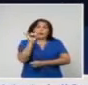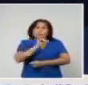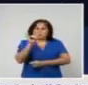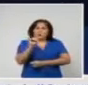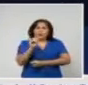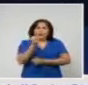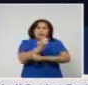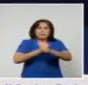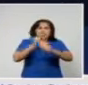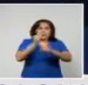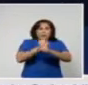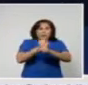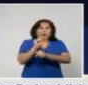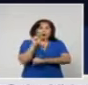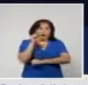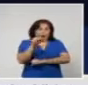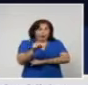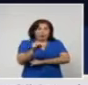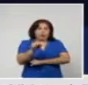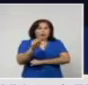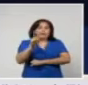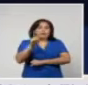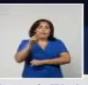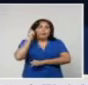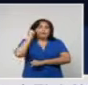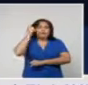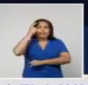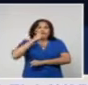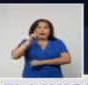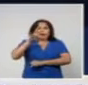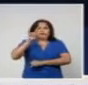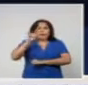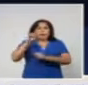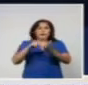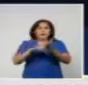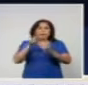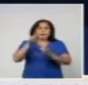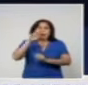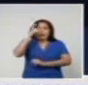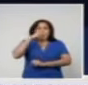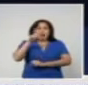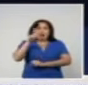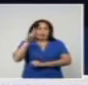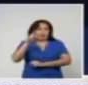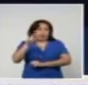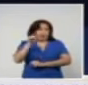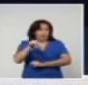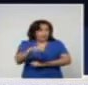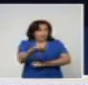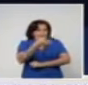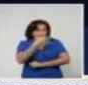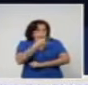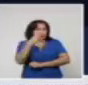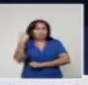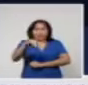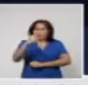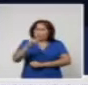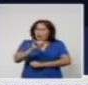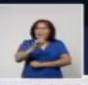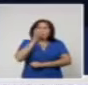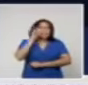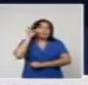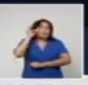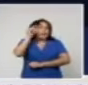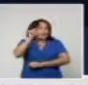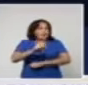el favipiravir. Este medicamento se ha administrado, se ha hecho un ensayo, se ha administrado